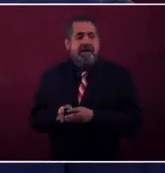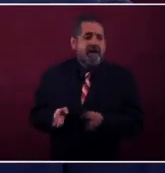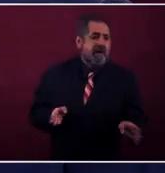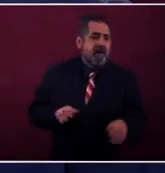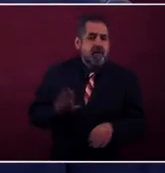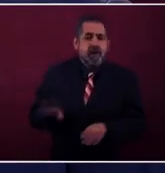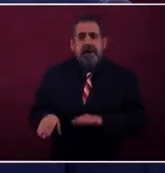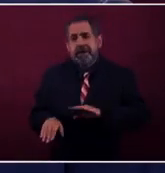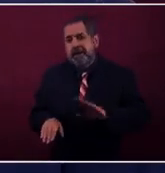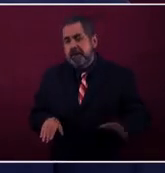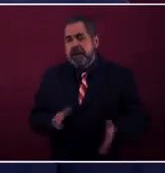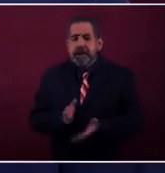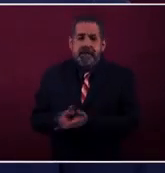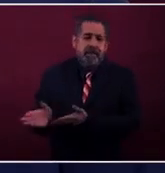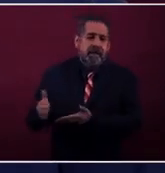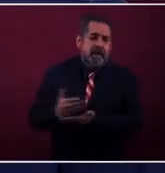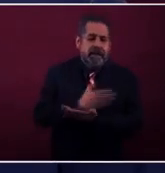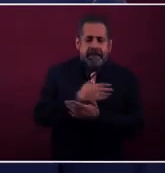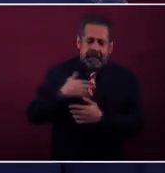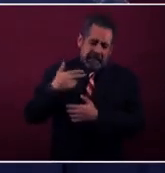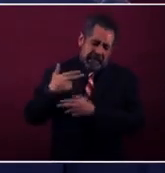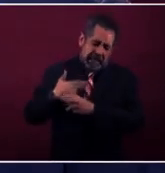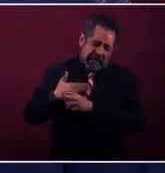lucha y se triunfó,